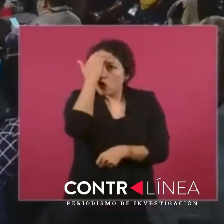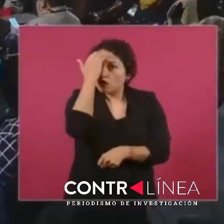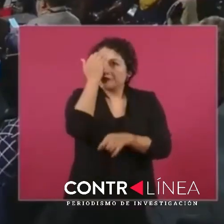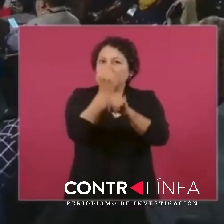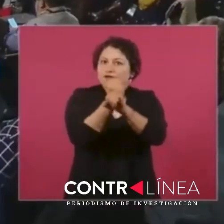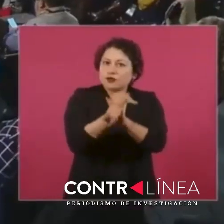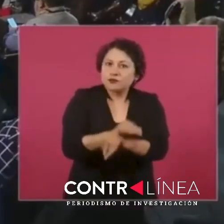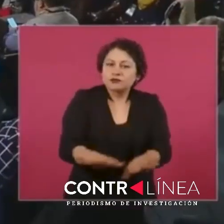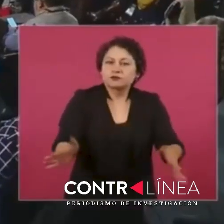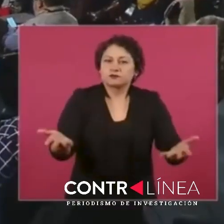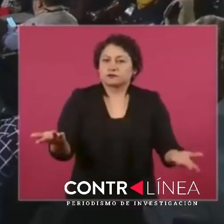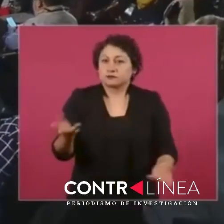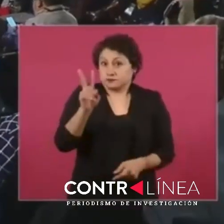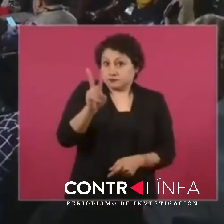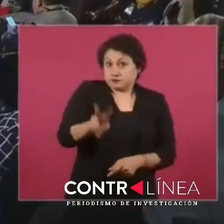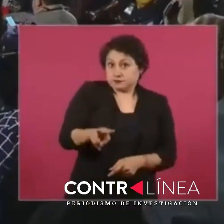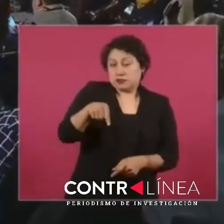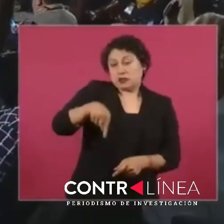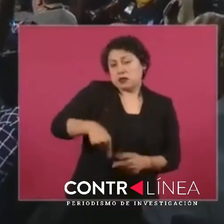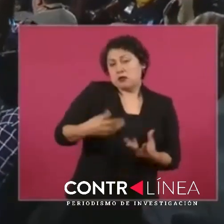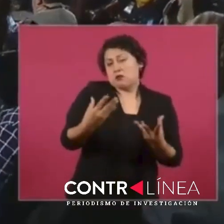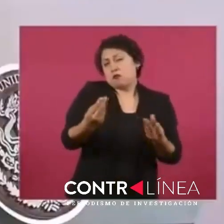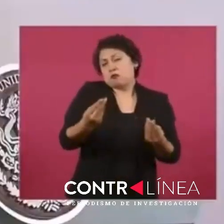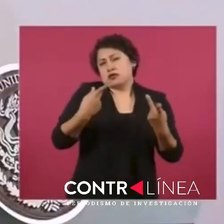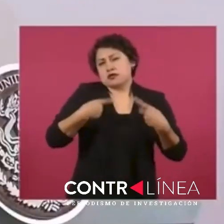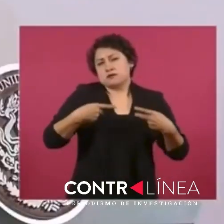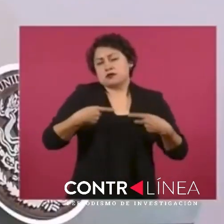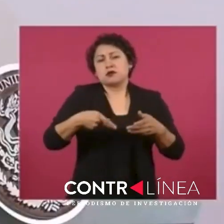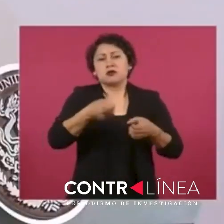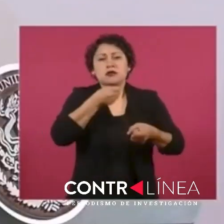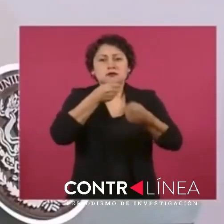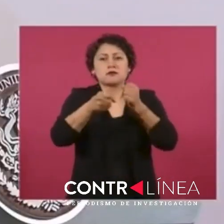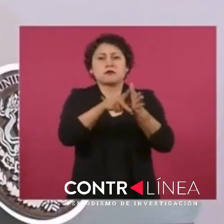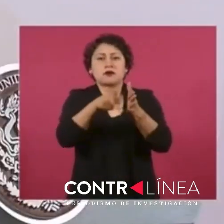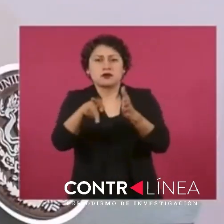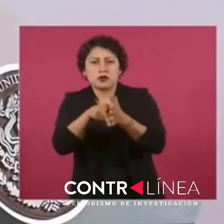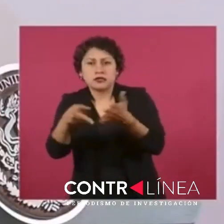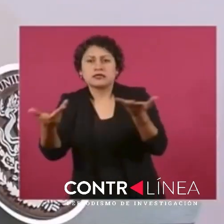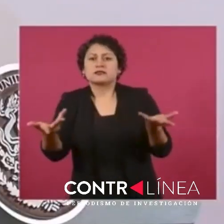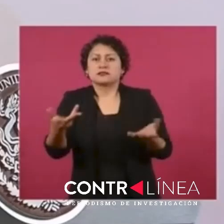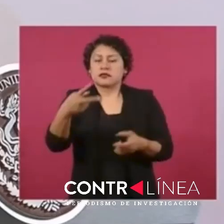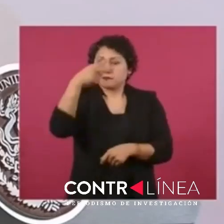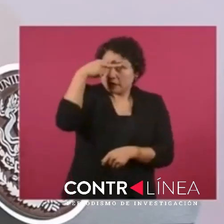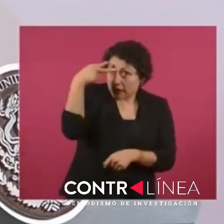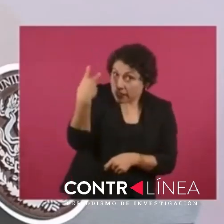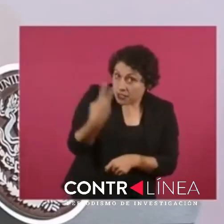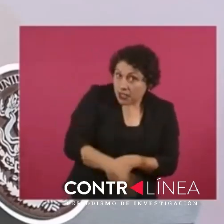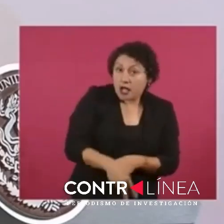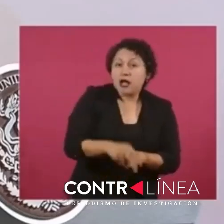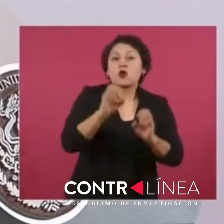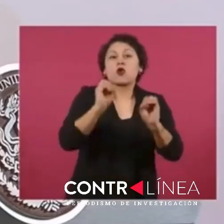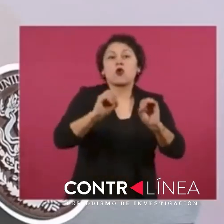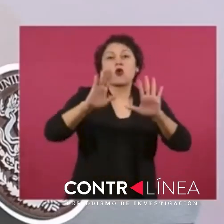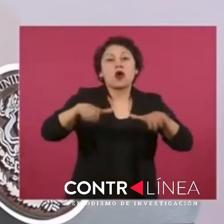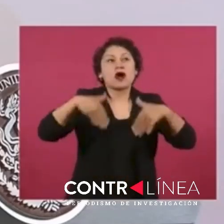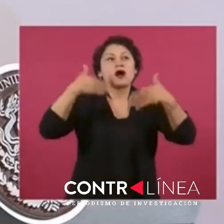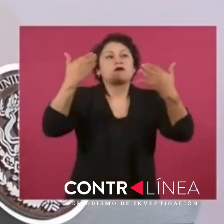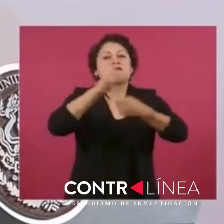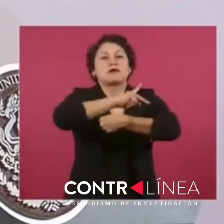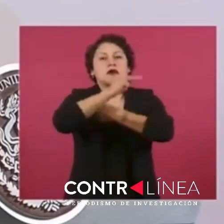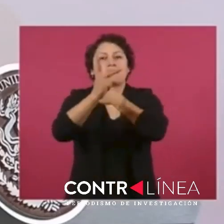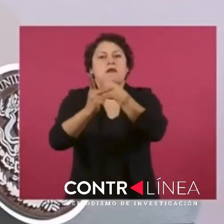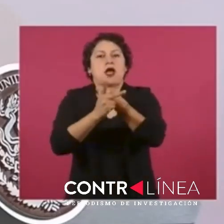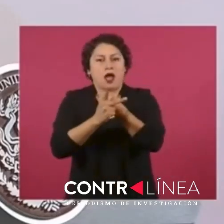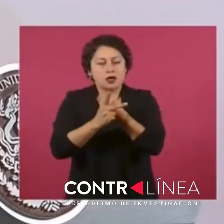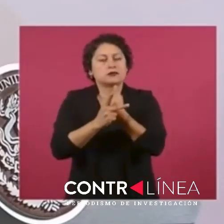habido muchos periodistas nacionales, mexicanos y extranjeros que han aportado con su